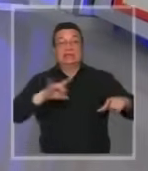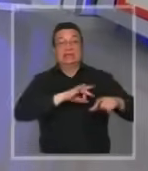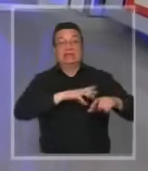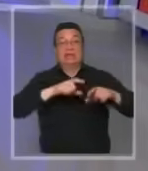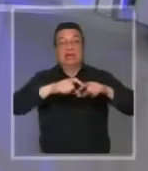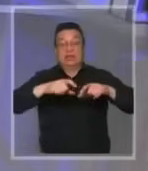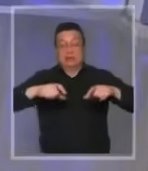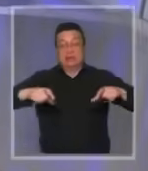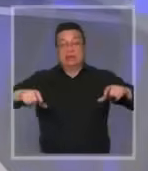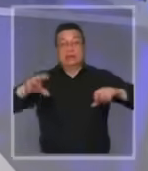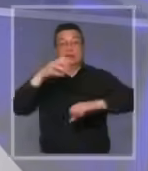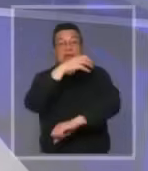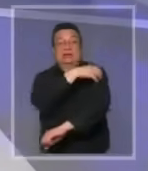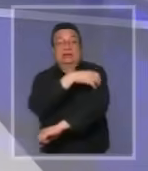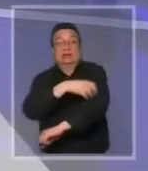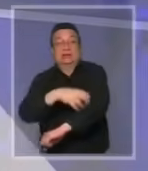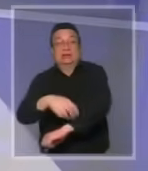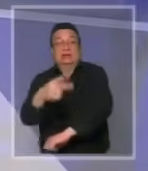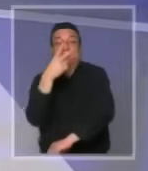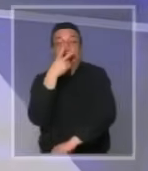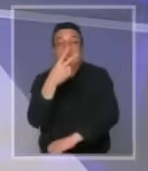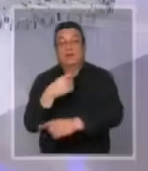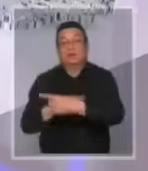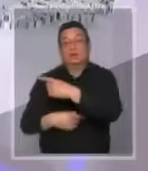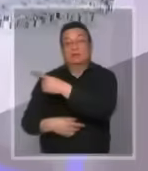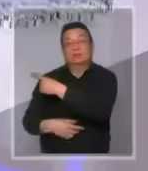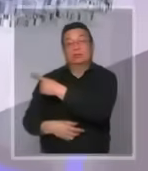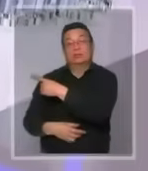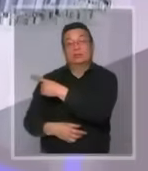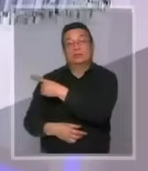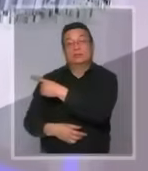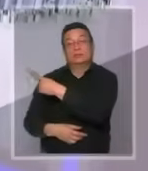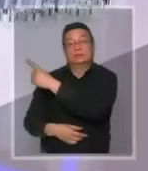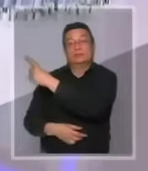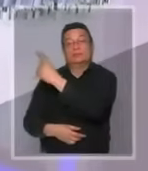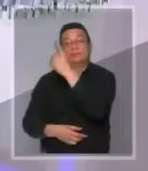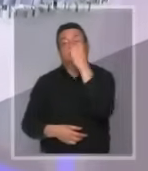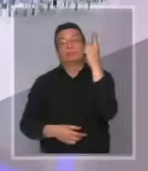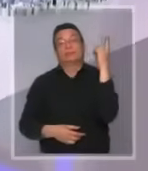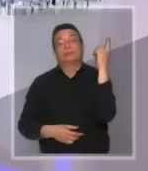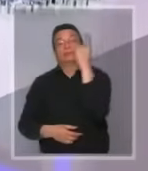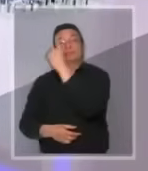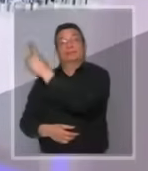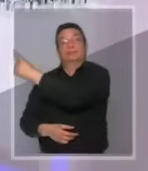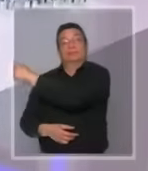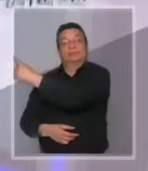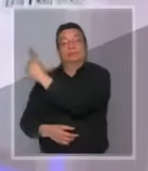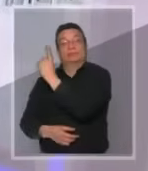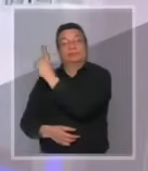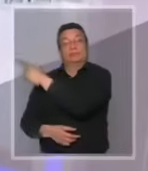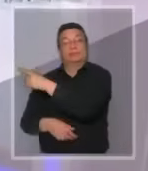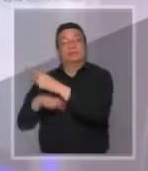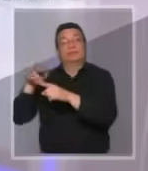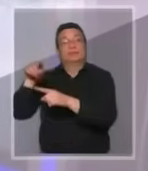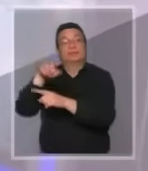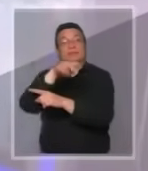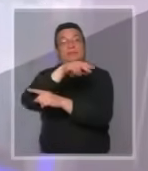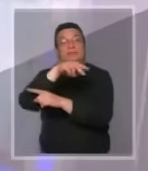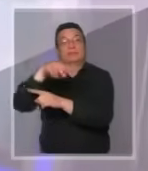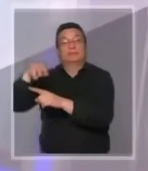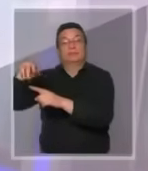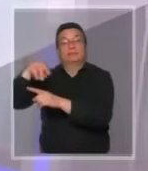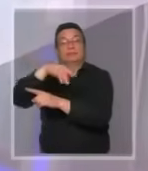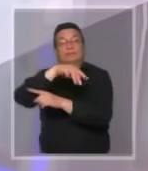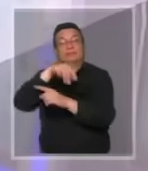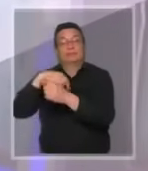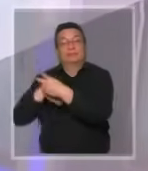las regiones ahí sí miren un dos TR va a aparecer y está Mira yo puedo caminar como por Argentina Mira